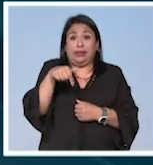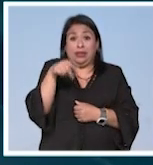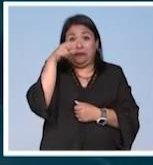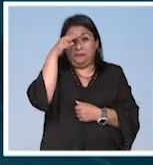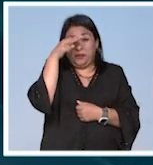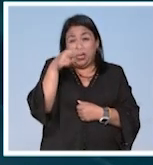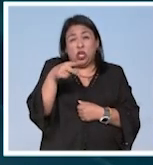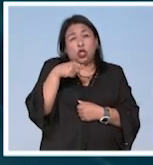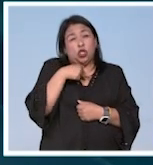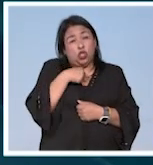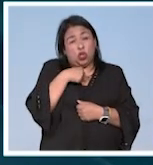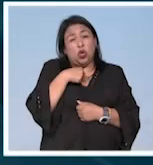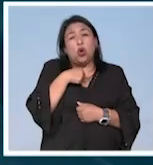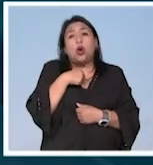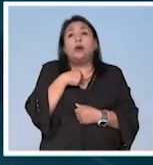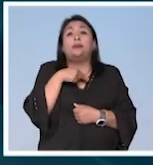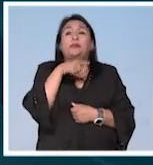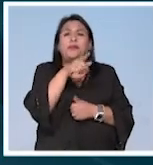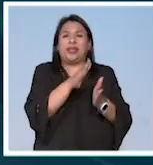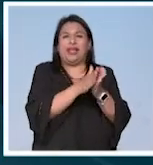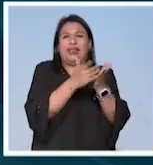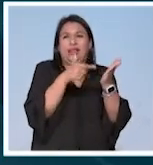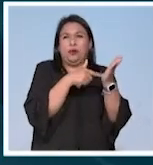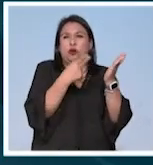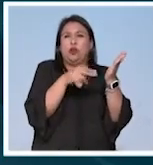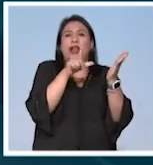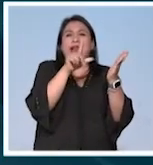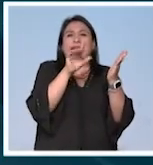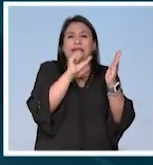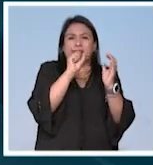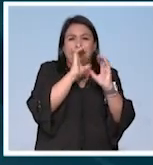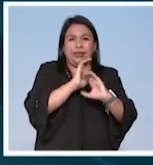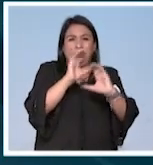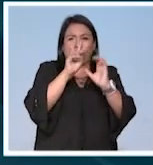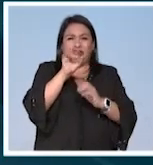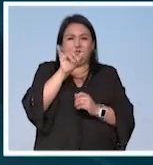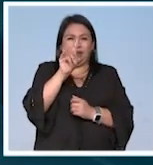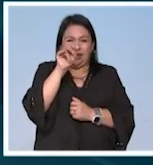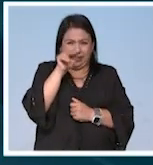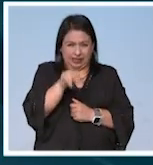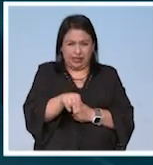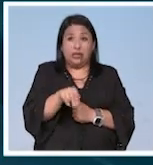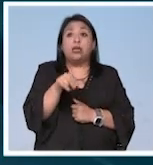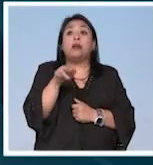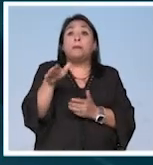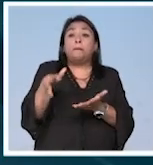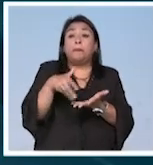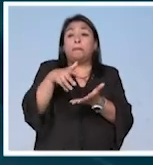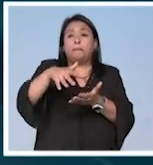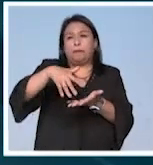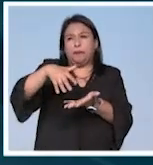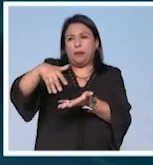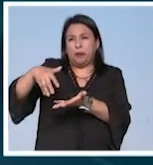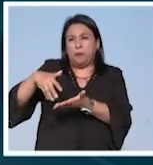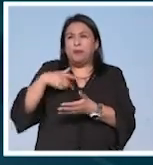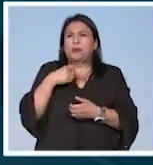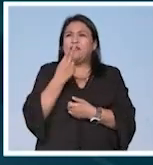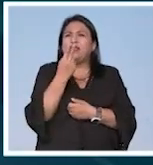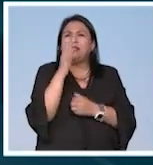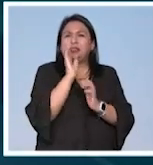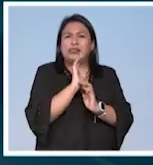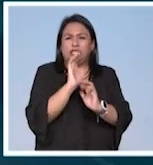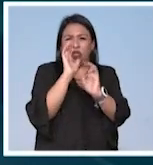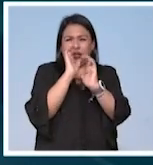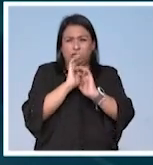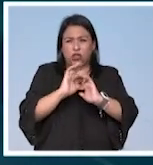México grabé yo porque como ese libro se llama las canciones de Valentín y están recopiladas eh 25